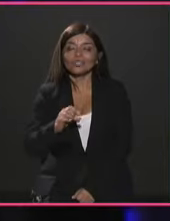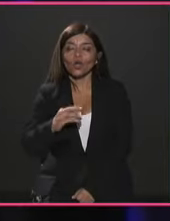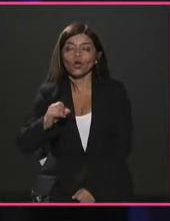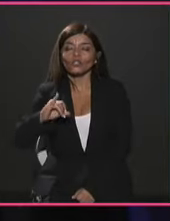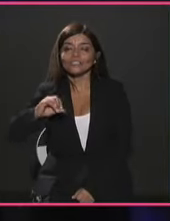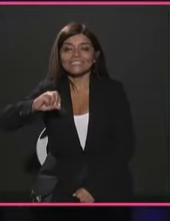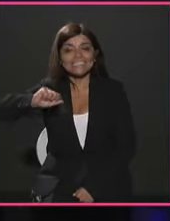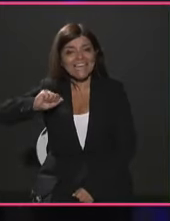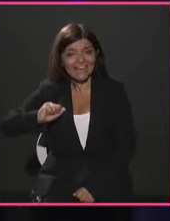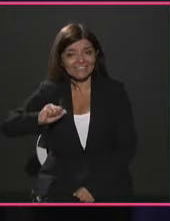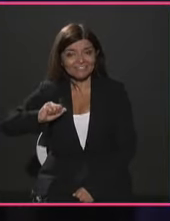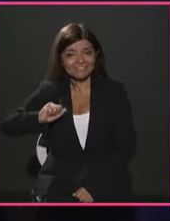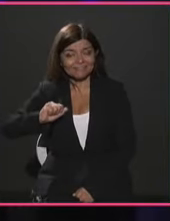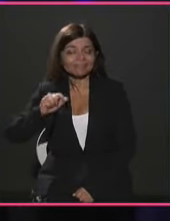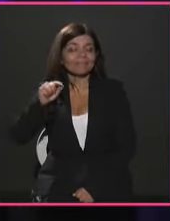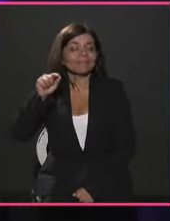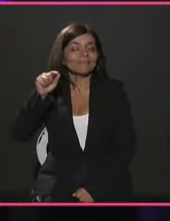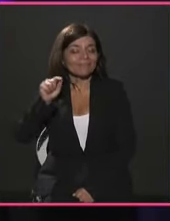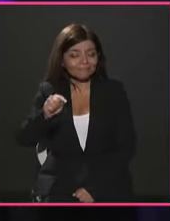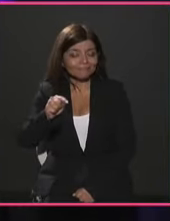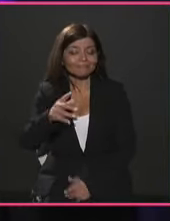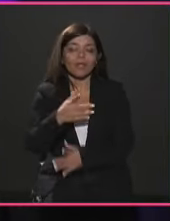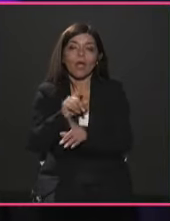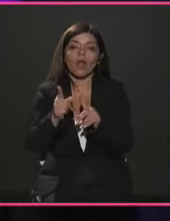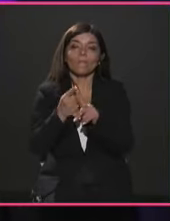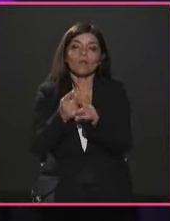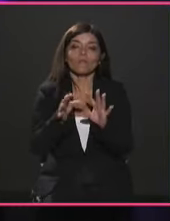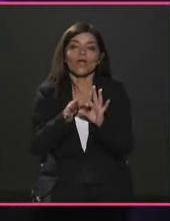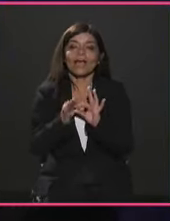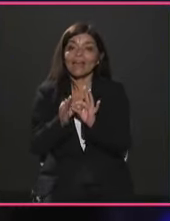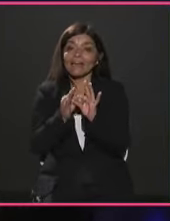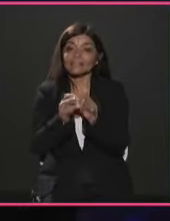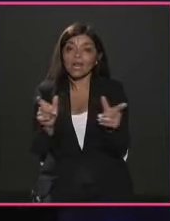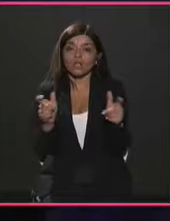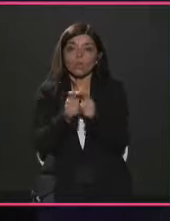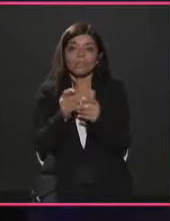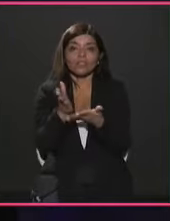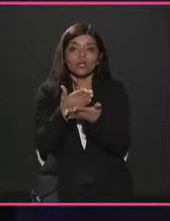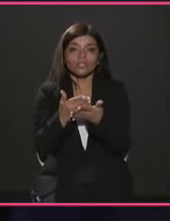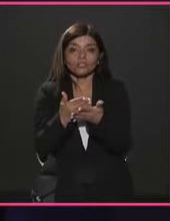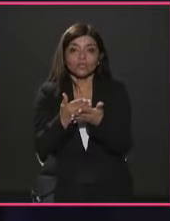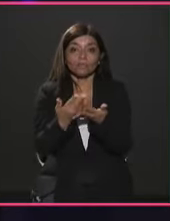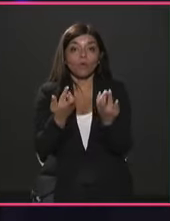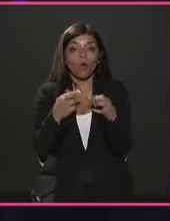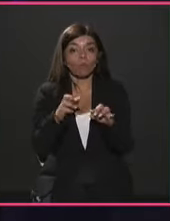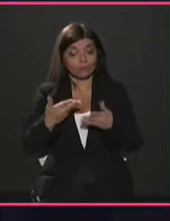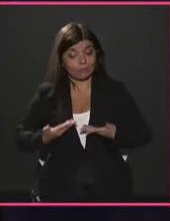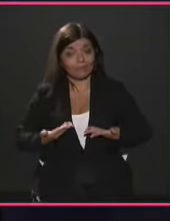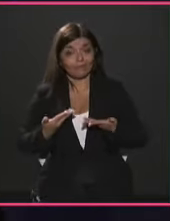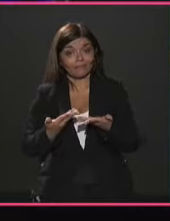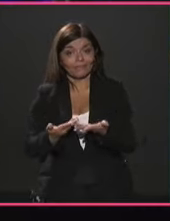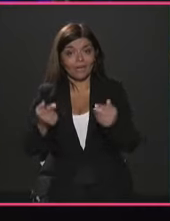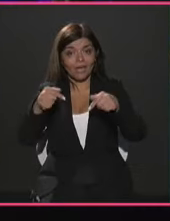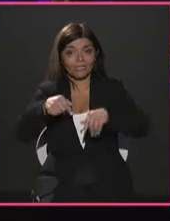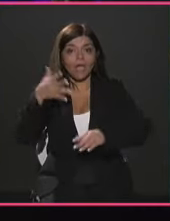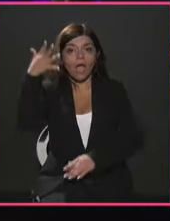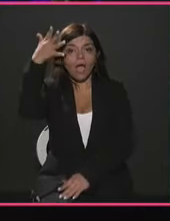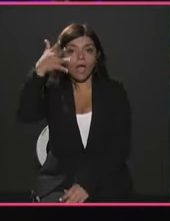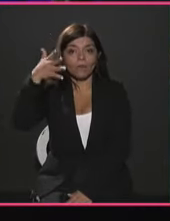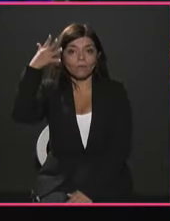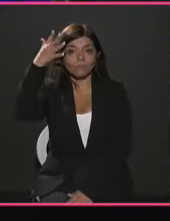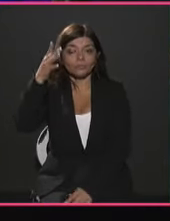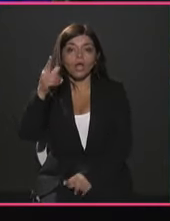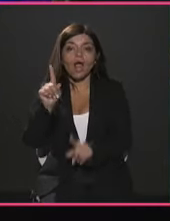Reino Unido primero que nada me gustaría agradecer al comité organizador por darme la oportunidad de estar aquí en frente de ustedes y presentar